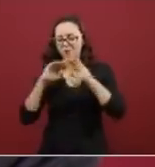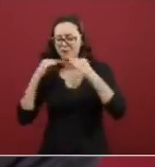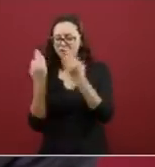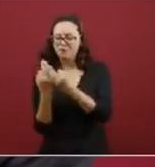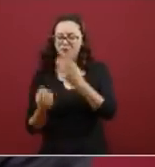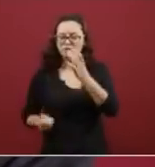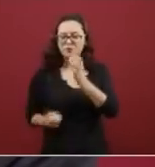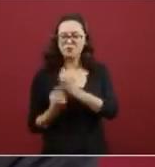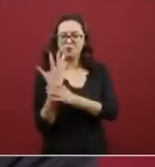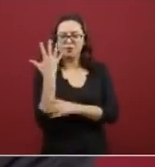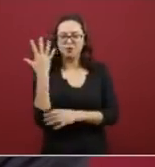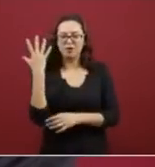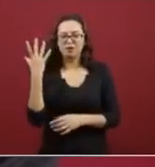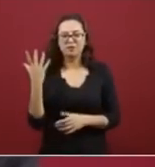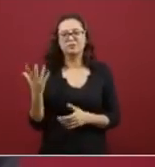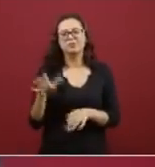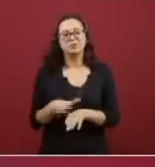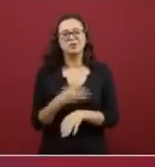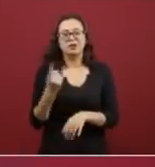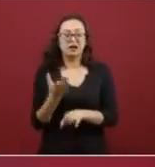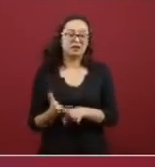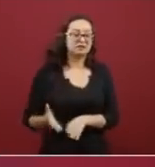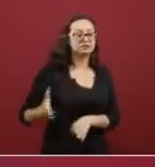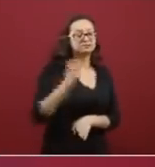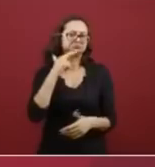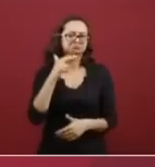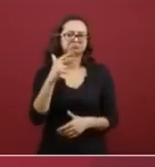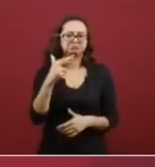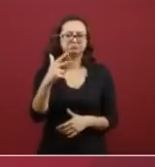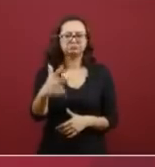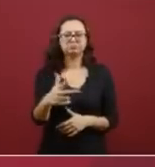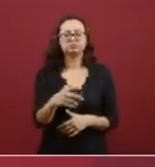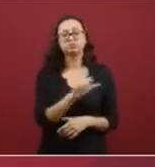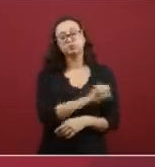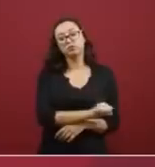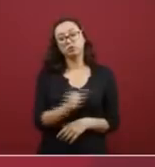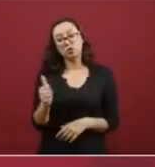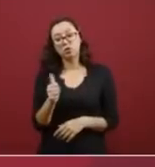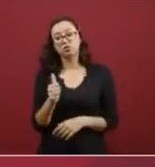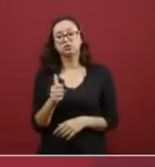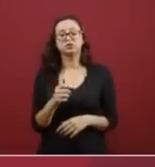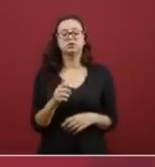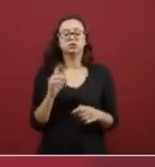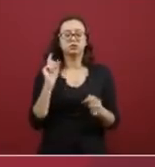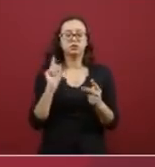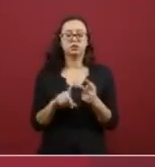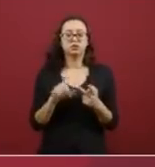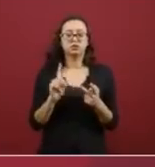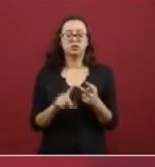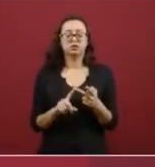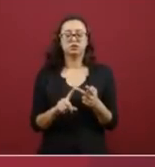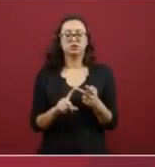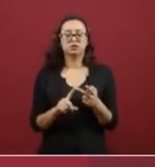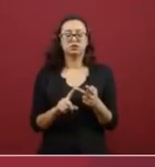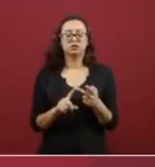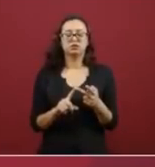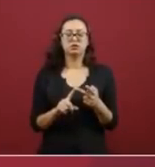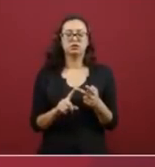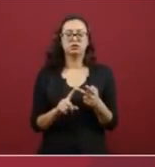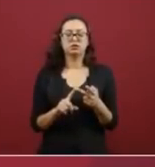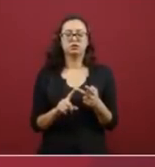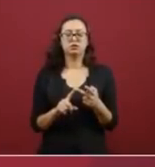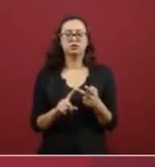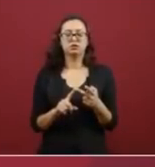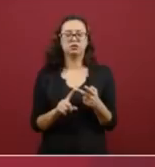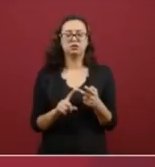mayor competencia y que no existan monopolios en el sector. Que hoy vamos a estar con